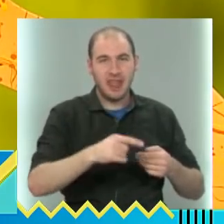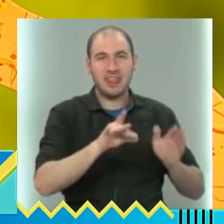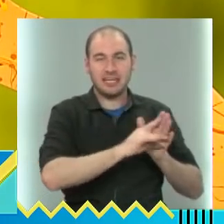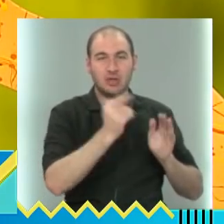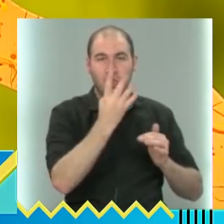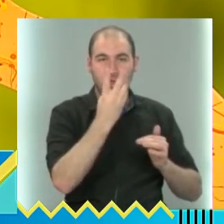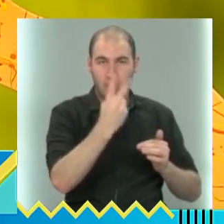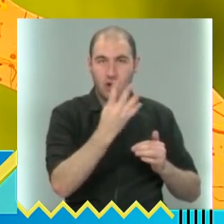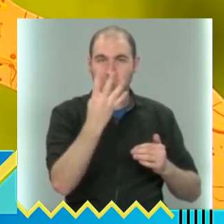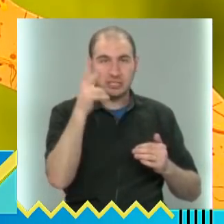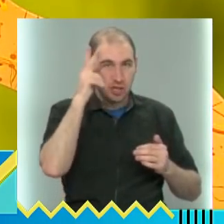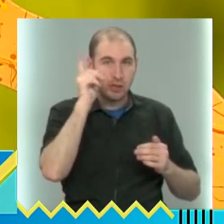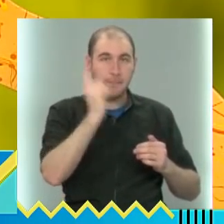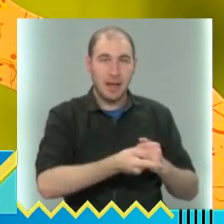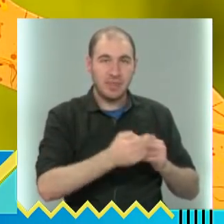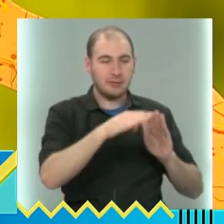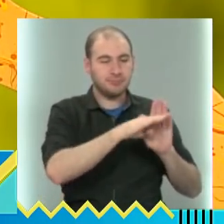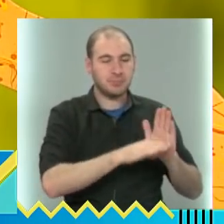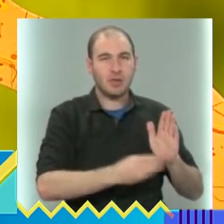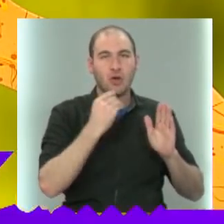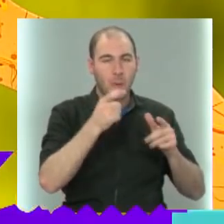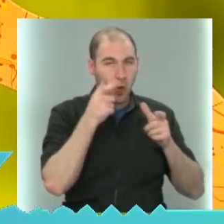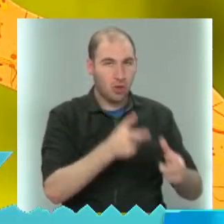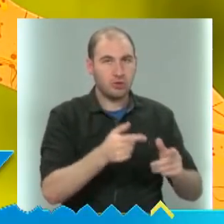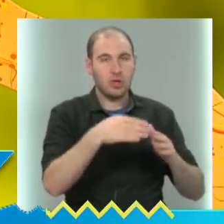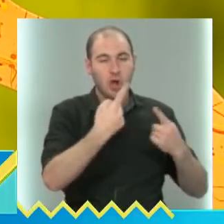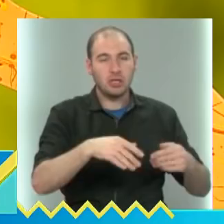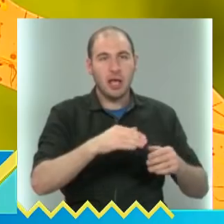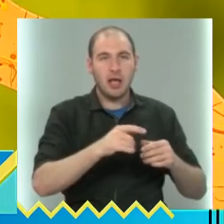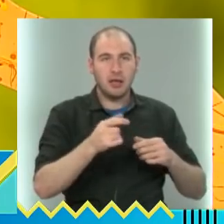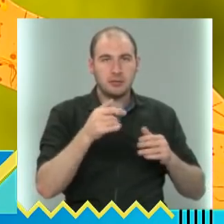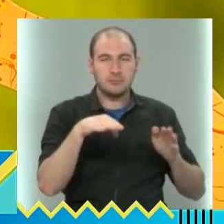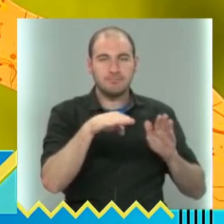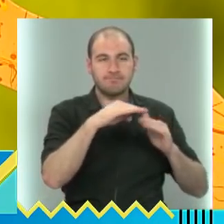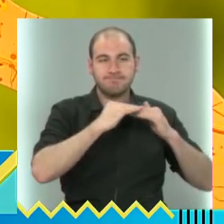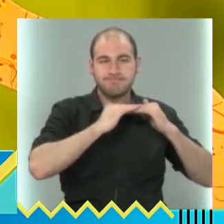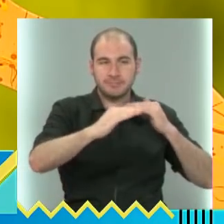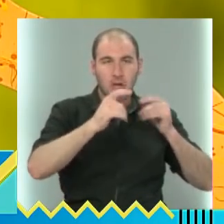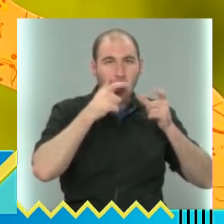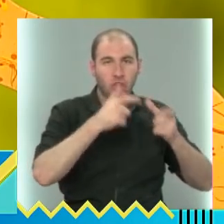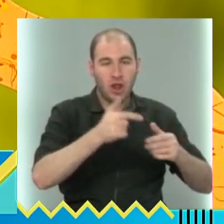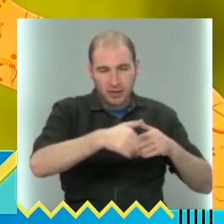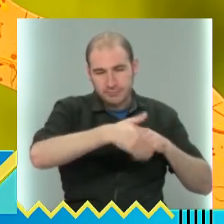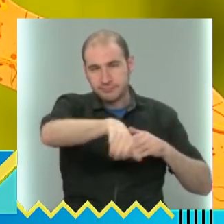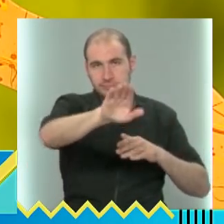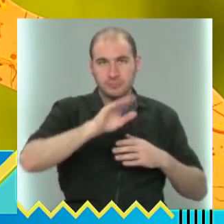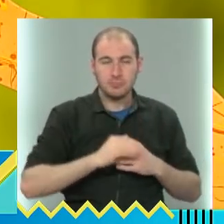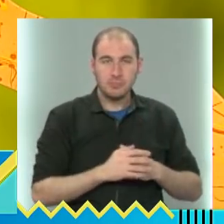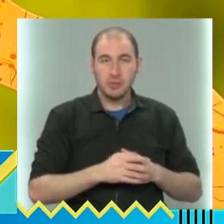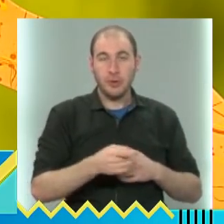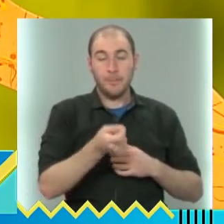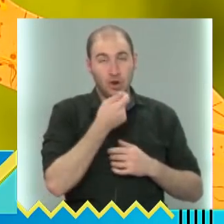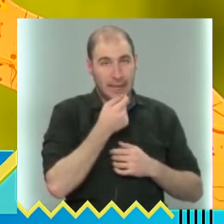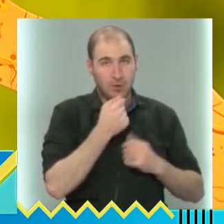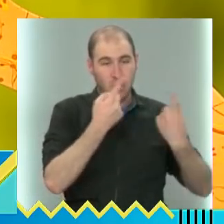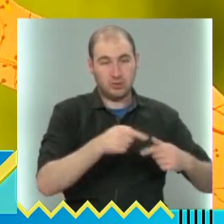decreto 248 que define cómo tenemos que controlar estas cosas de forma estándar de acá para adelante. En el caso